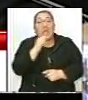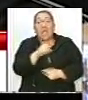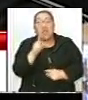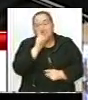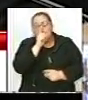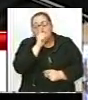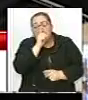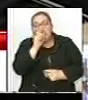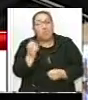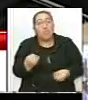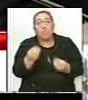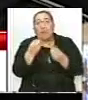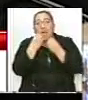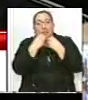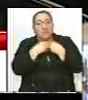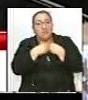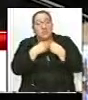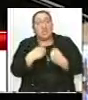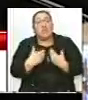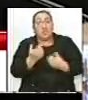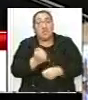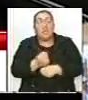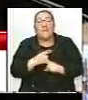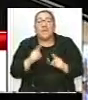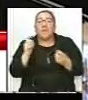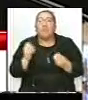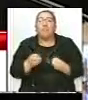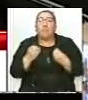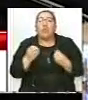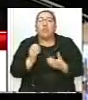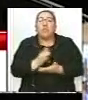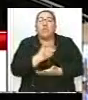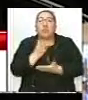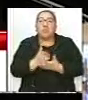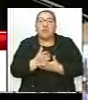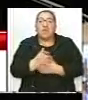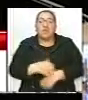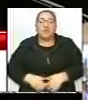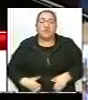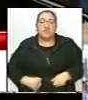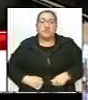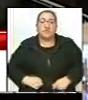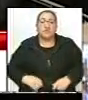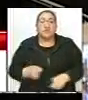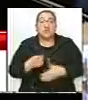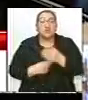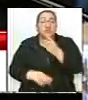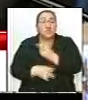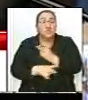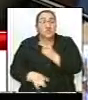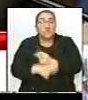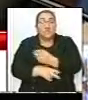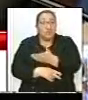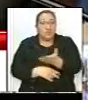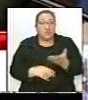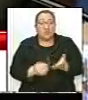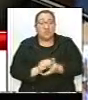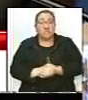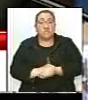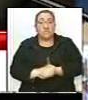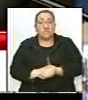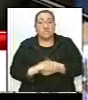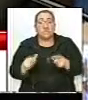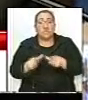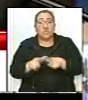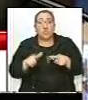nosotros que le demos trabajo. El problema está en que de manera efectiva que tenemos que cuidar esas zonas,